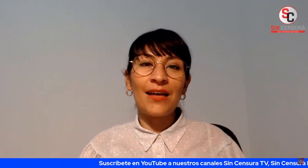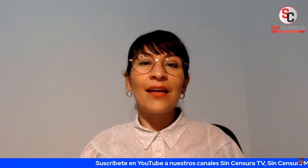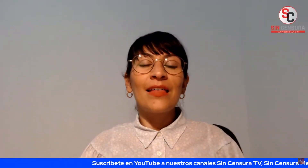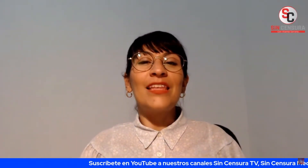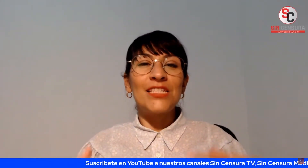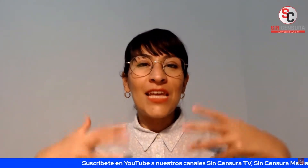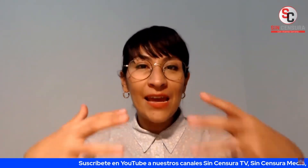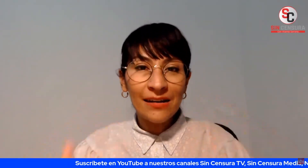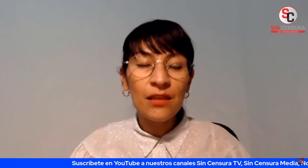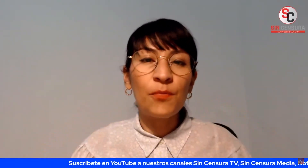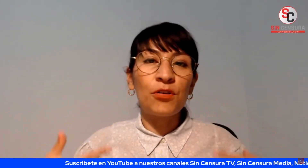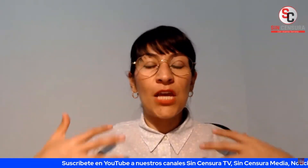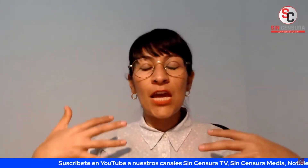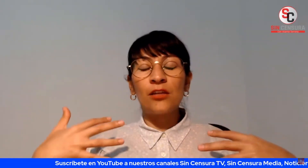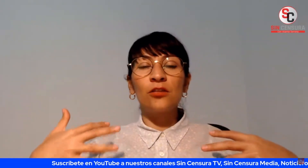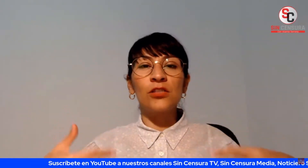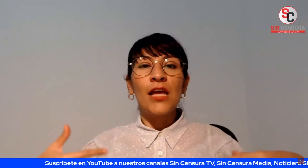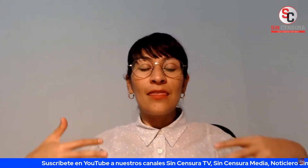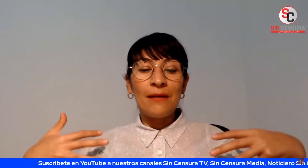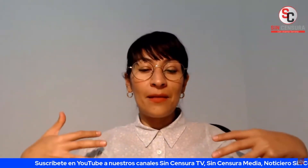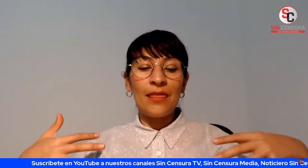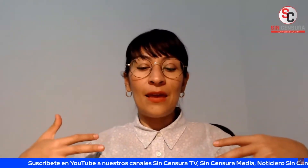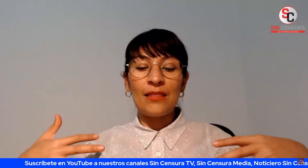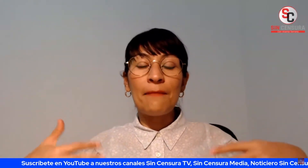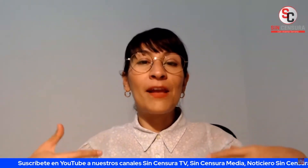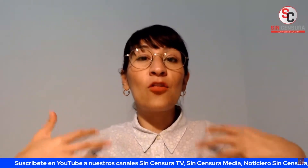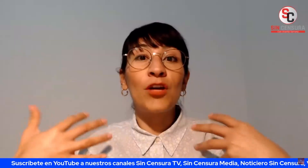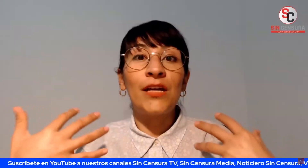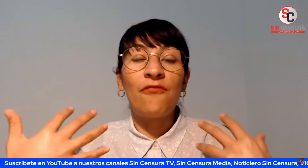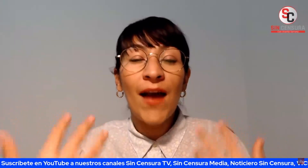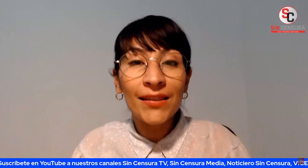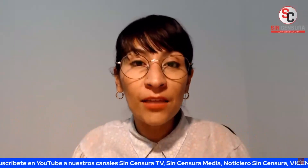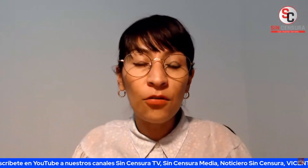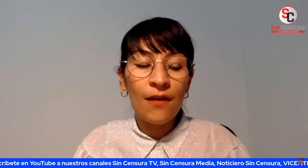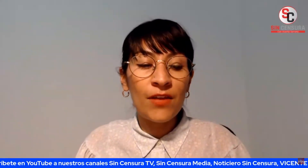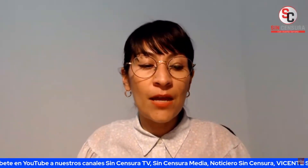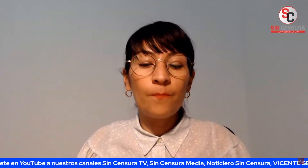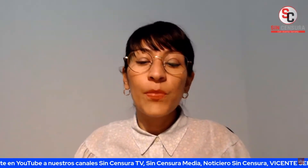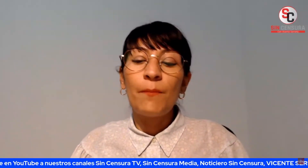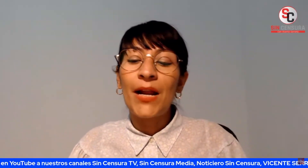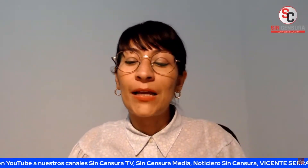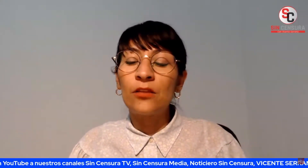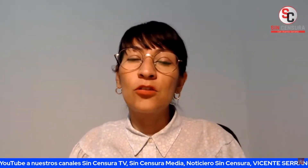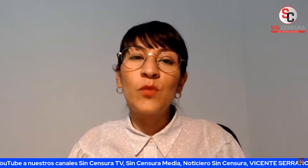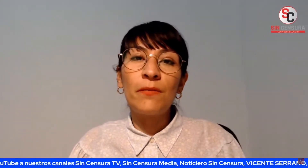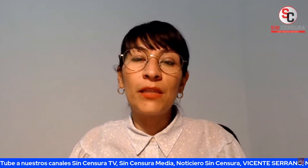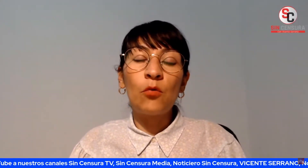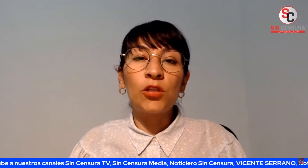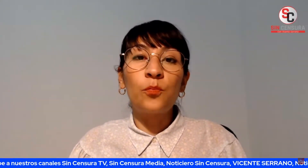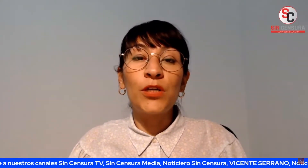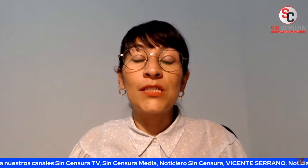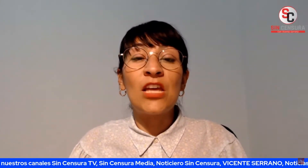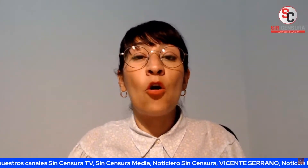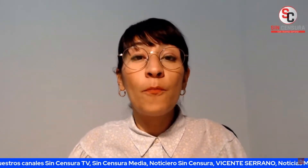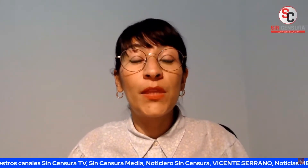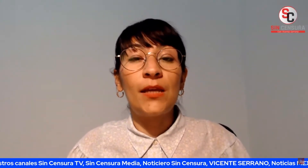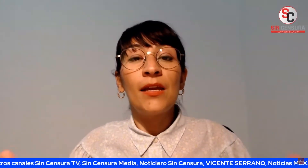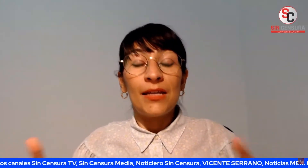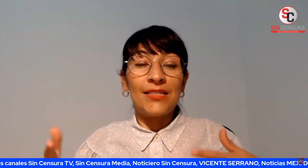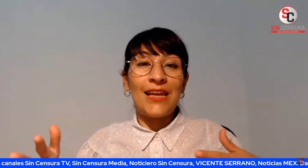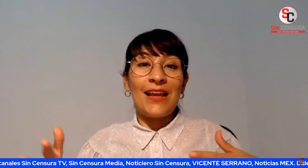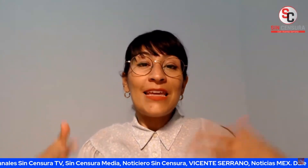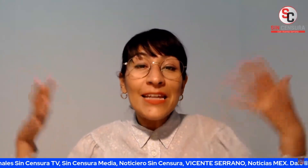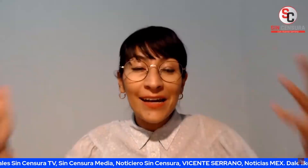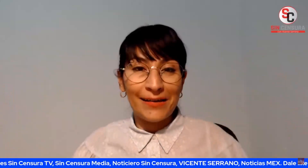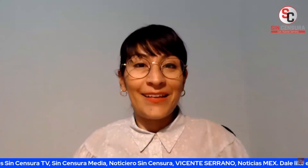periodo ya de cierre de proyectos, de ver lo que falta todavía para que en 2024 pues se